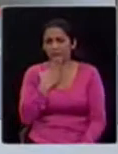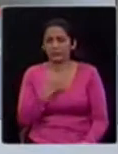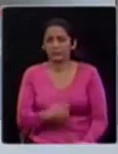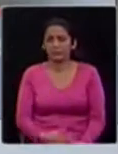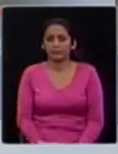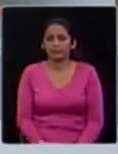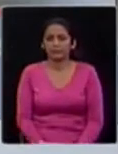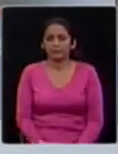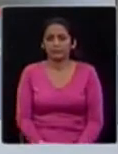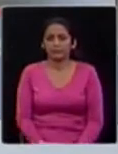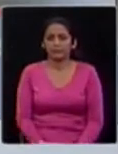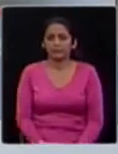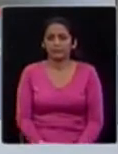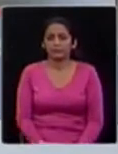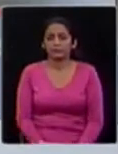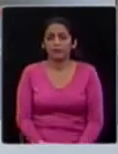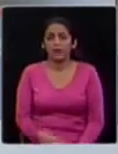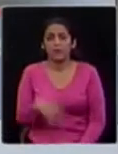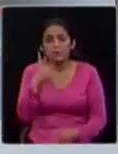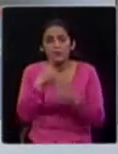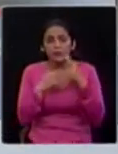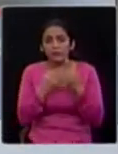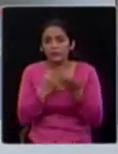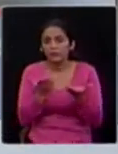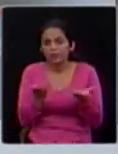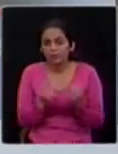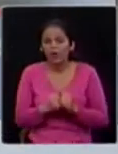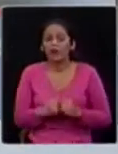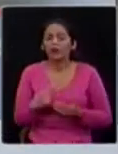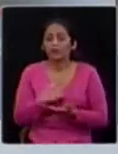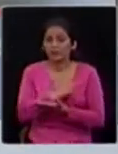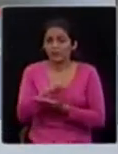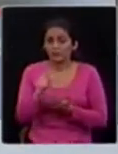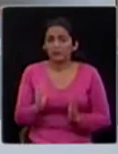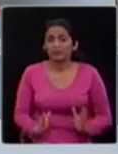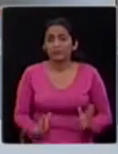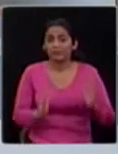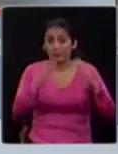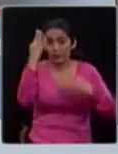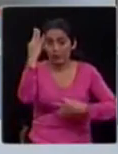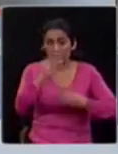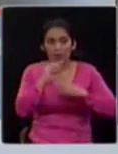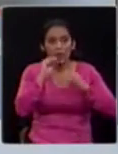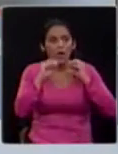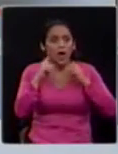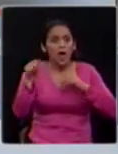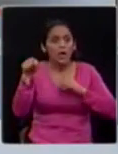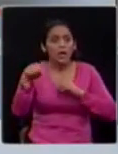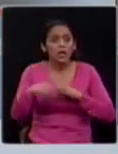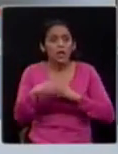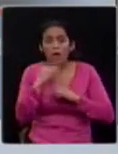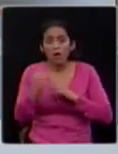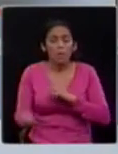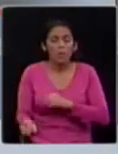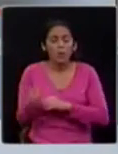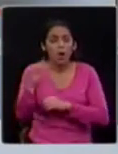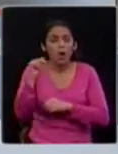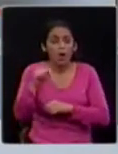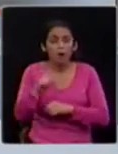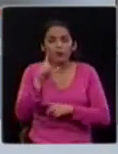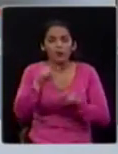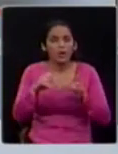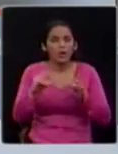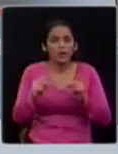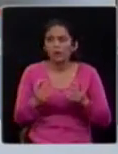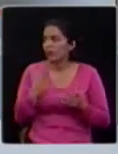Una falsa amenaza de bomba se registró en la Corte de Justicia del Guayas. Por precaución, el personal fue evacuado del edificio hasta que los miembros del grupo